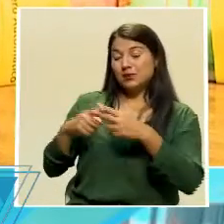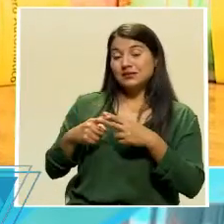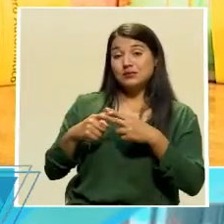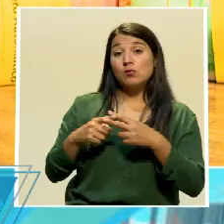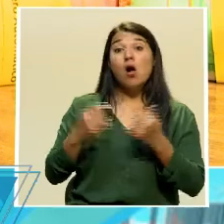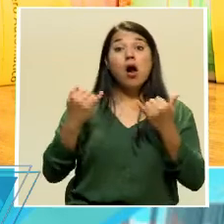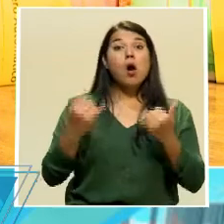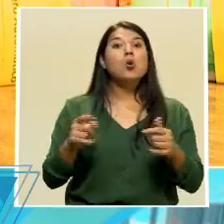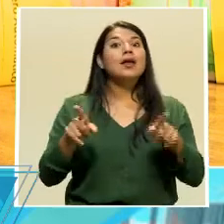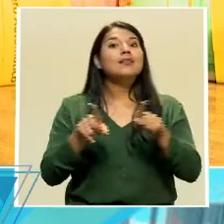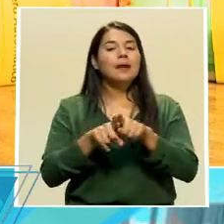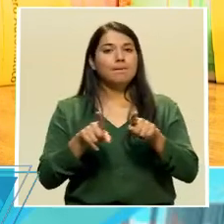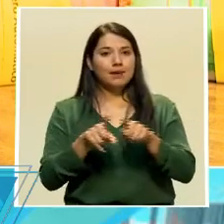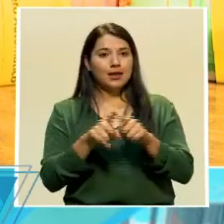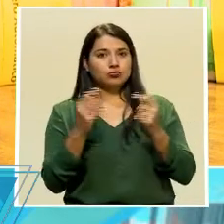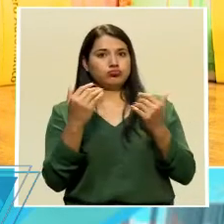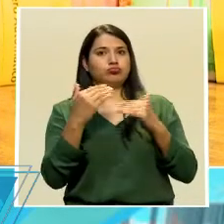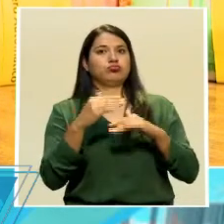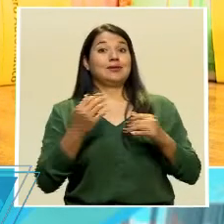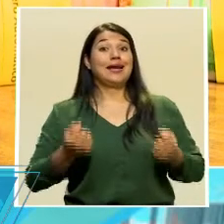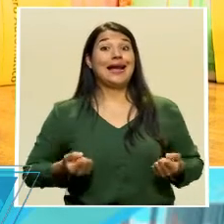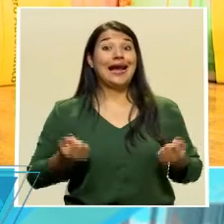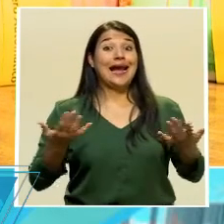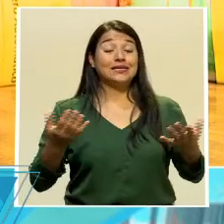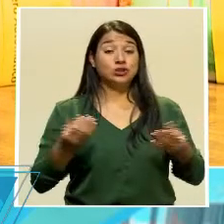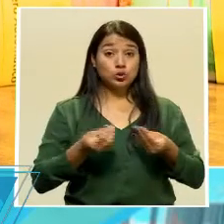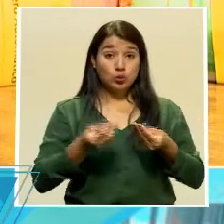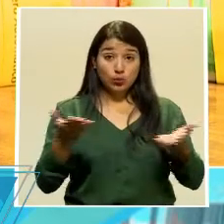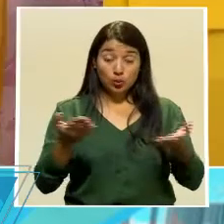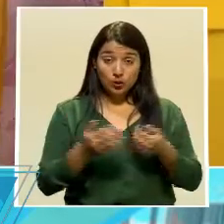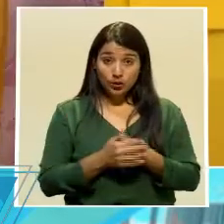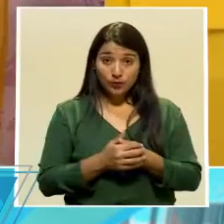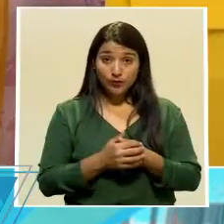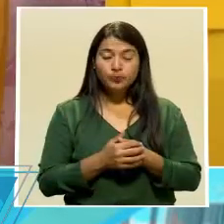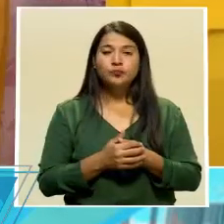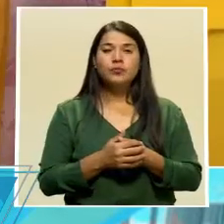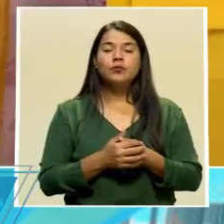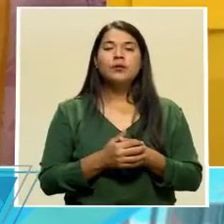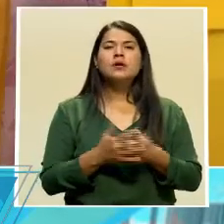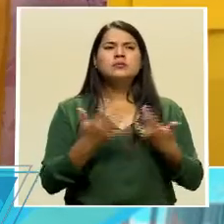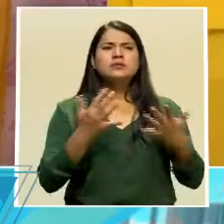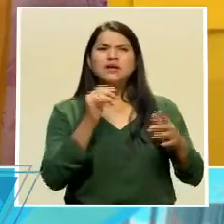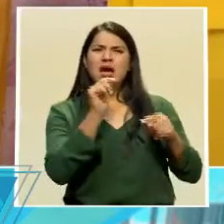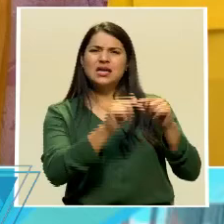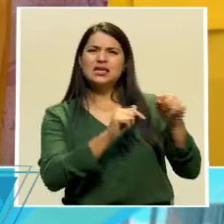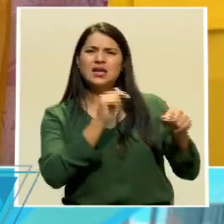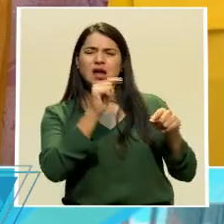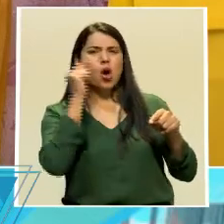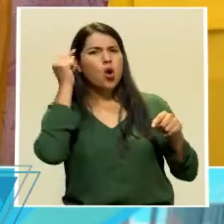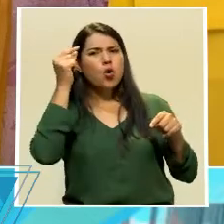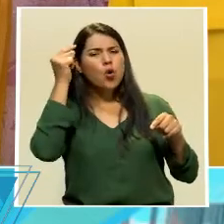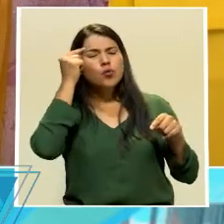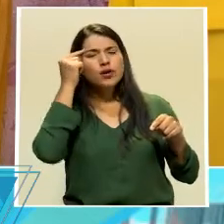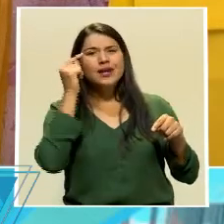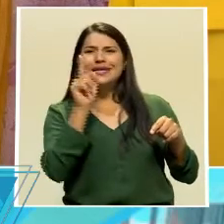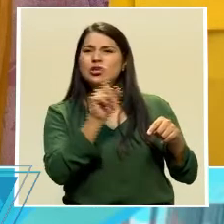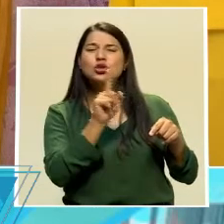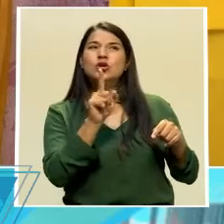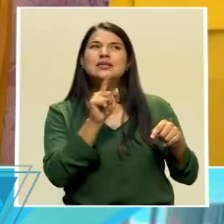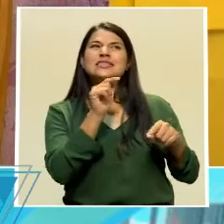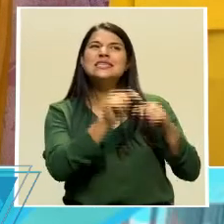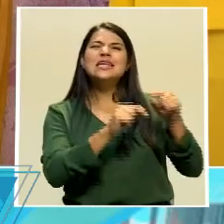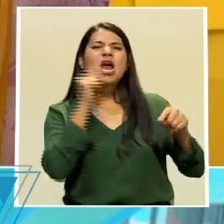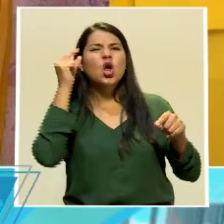del gasto público, ¿verdad? Se le ha hecho críticas al gobierno que no ha hecho el esfuerzo